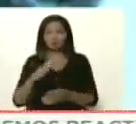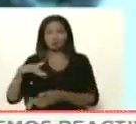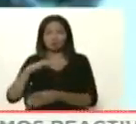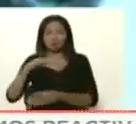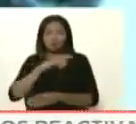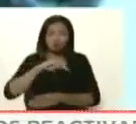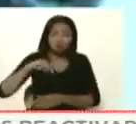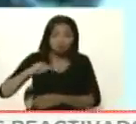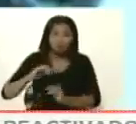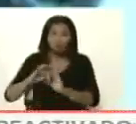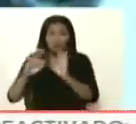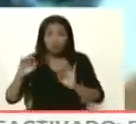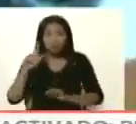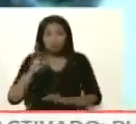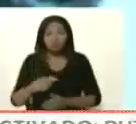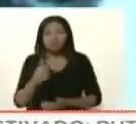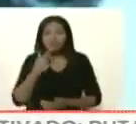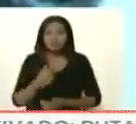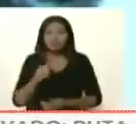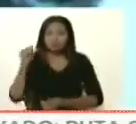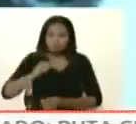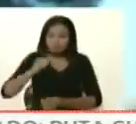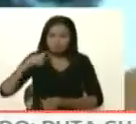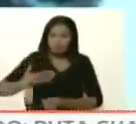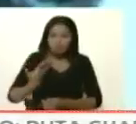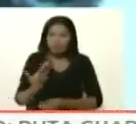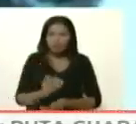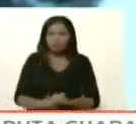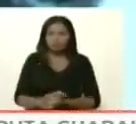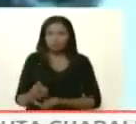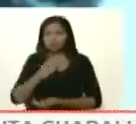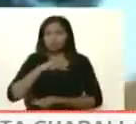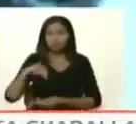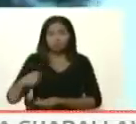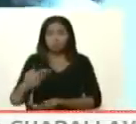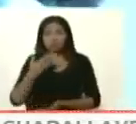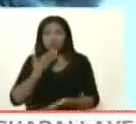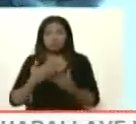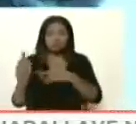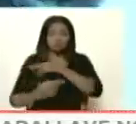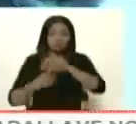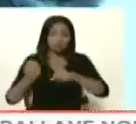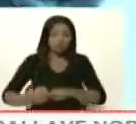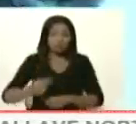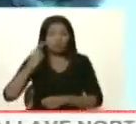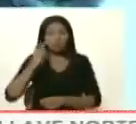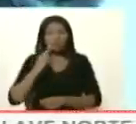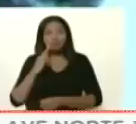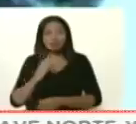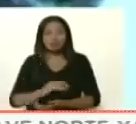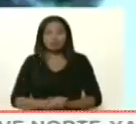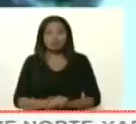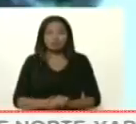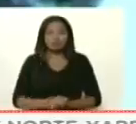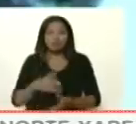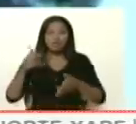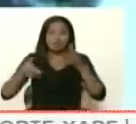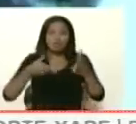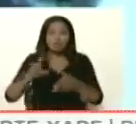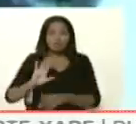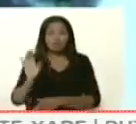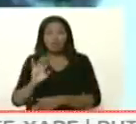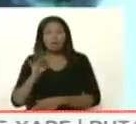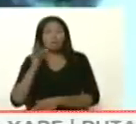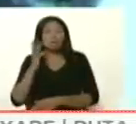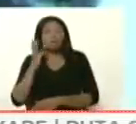nosotros, presidente, le decimos, sí se puede. Nosotros, gracias a la Revolución Bolivariana, presidente, en el Metro de Caracas, por